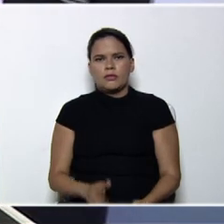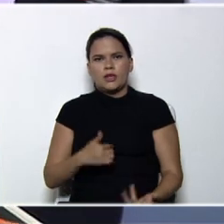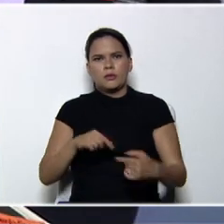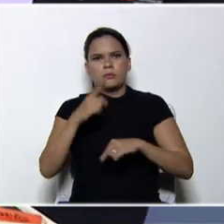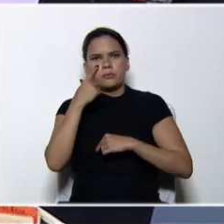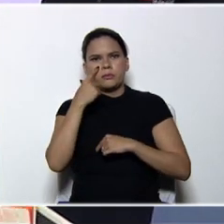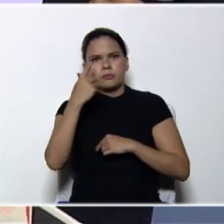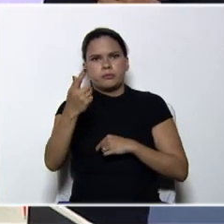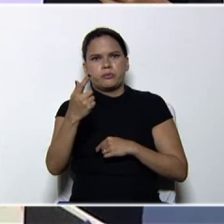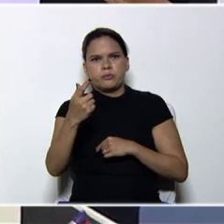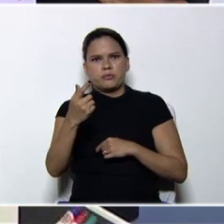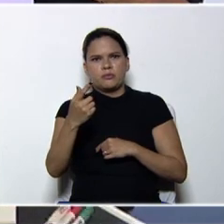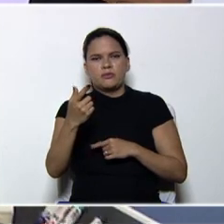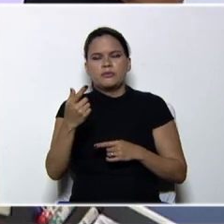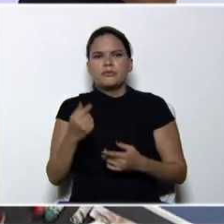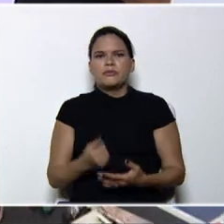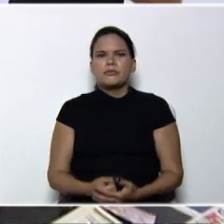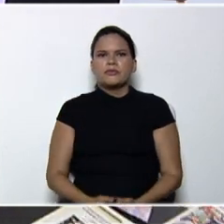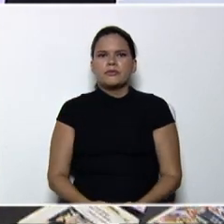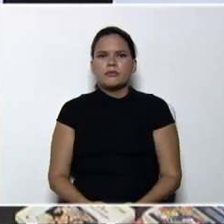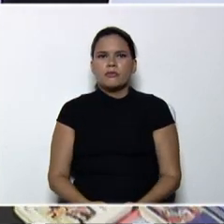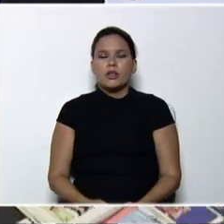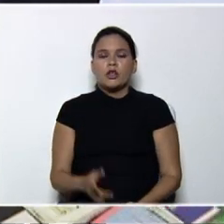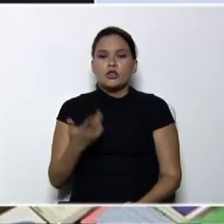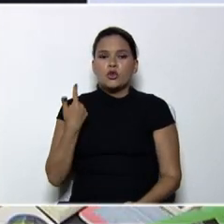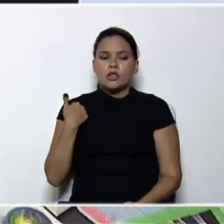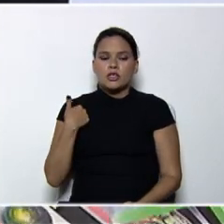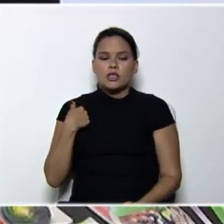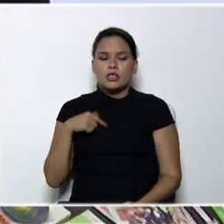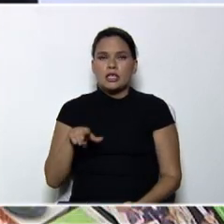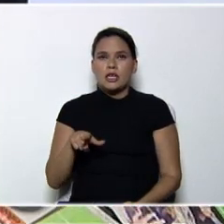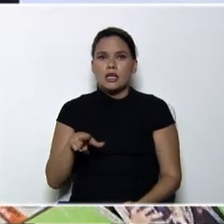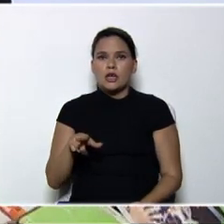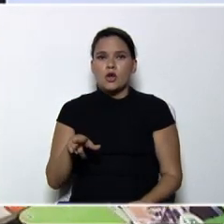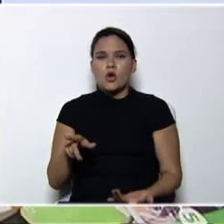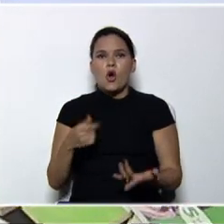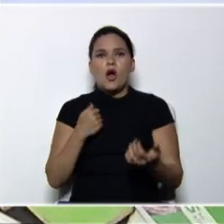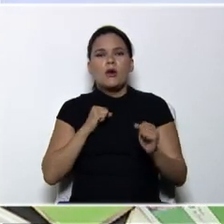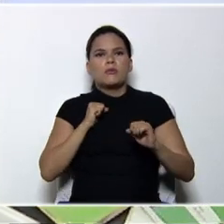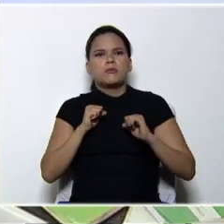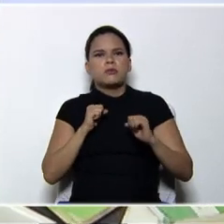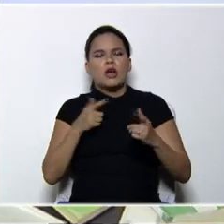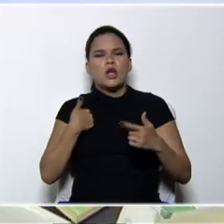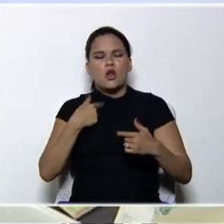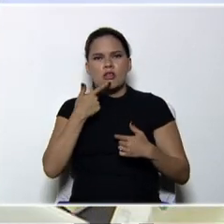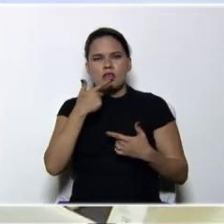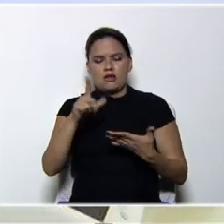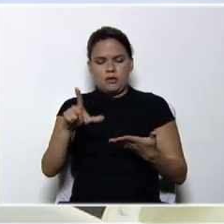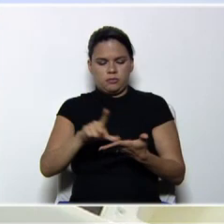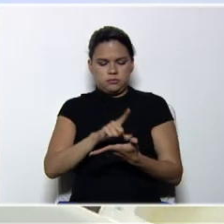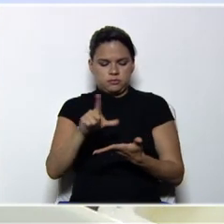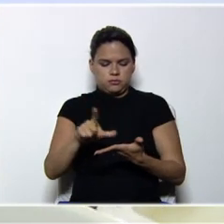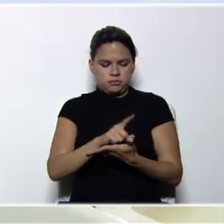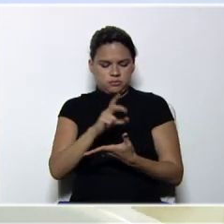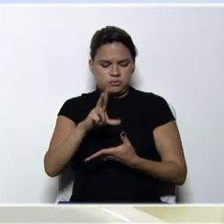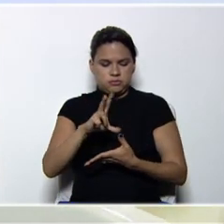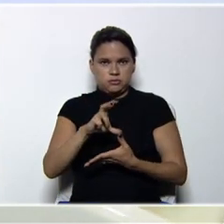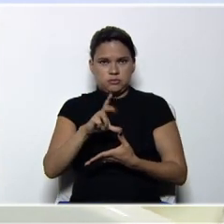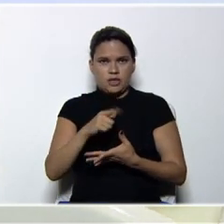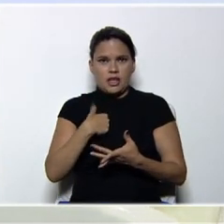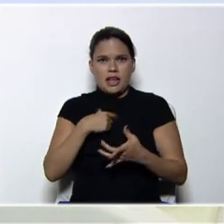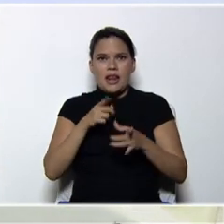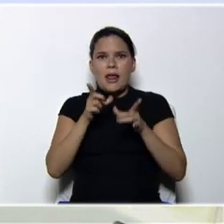Fíjense, en este caso, yo tengo que promover, y nos lo dice la colección Bicentenario, la